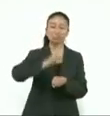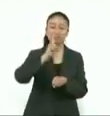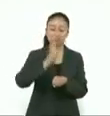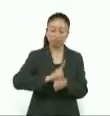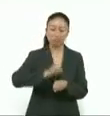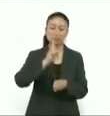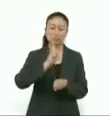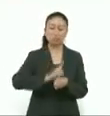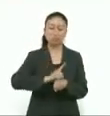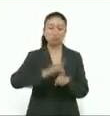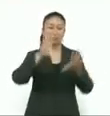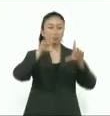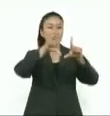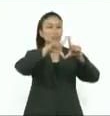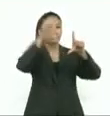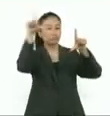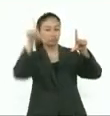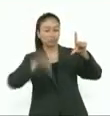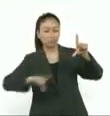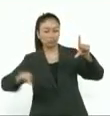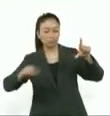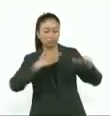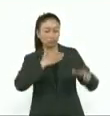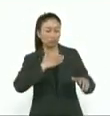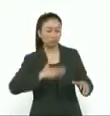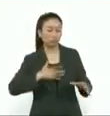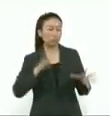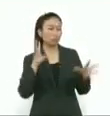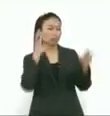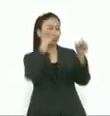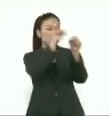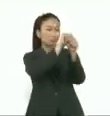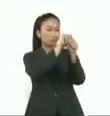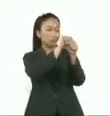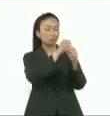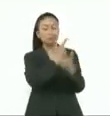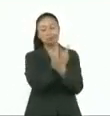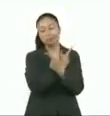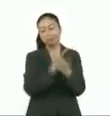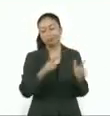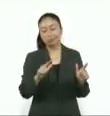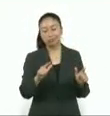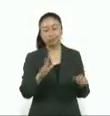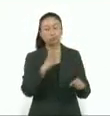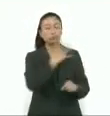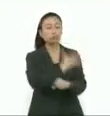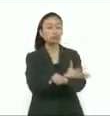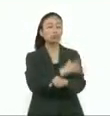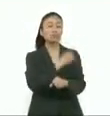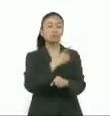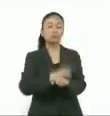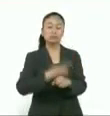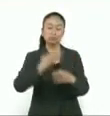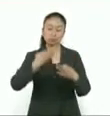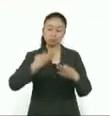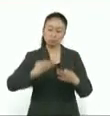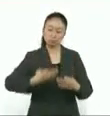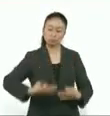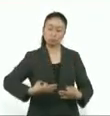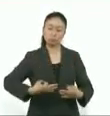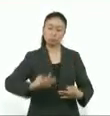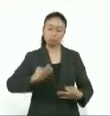con justicia, democracia, libertad, con honestidad y con